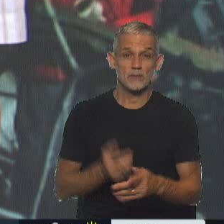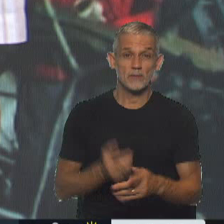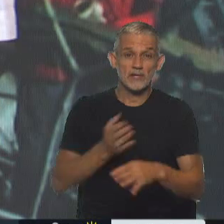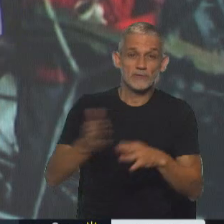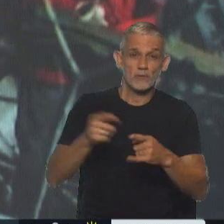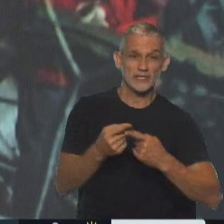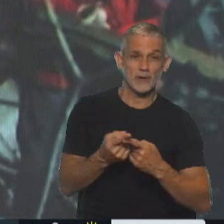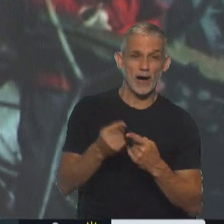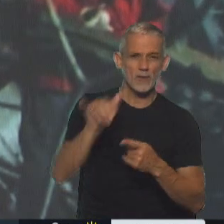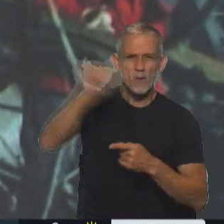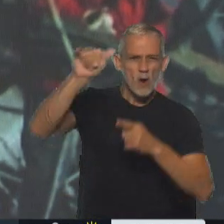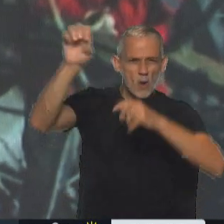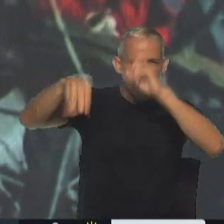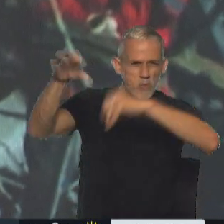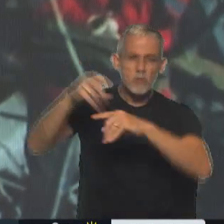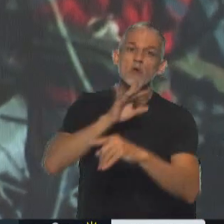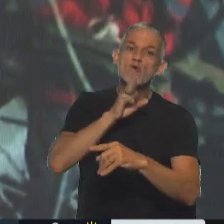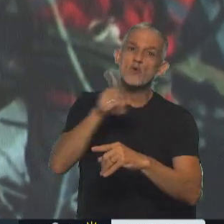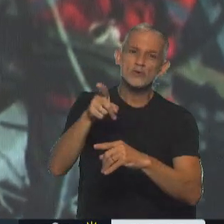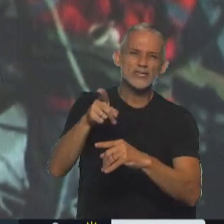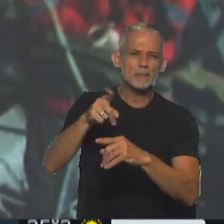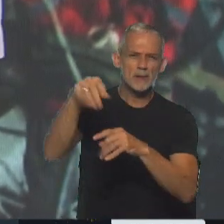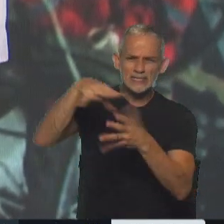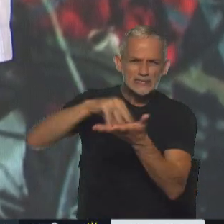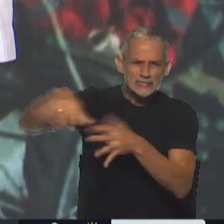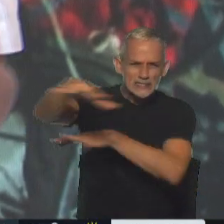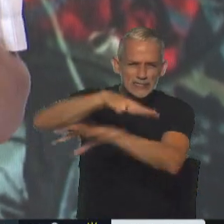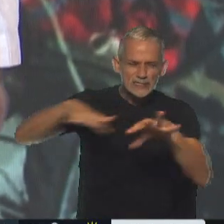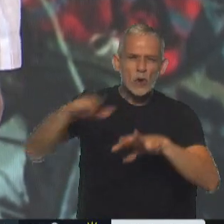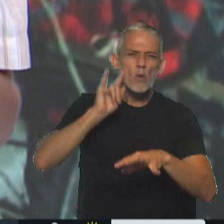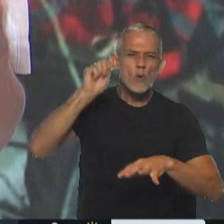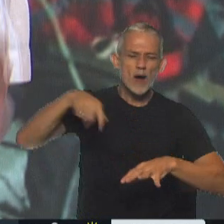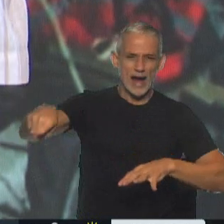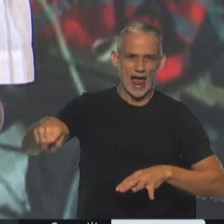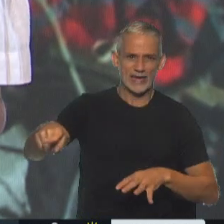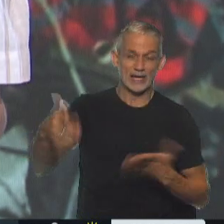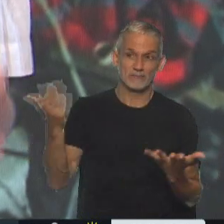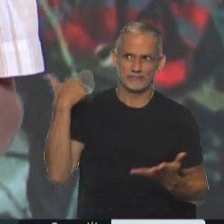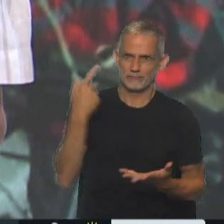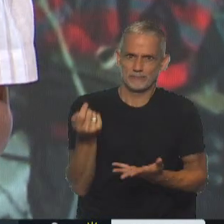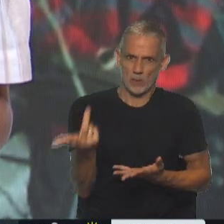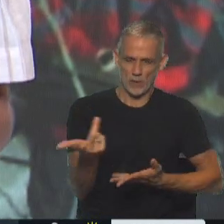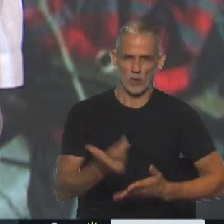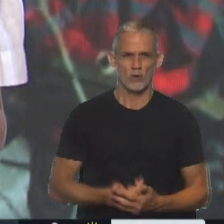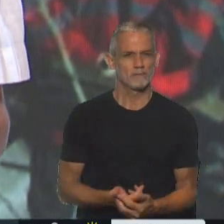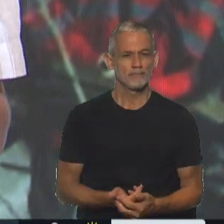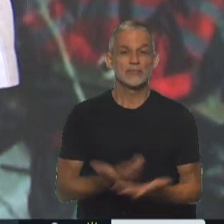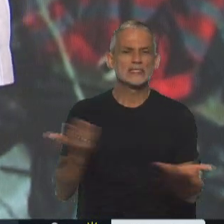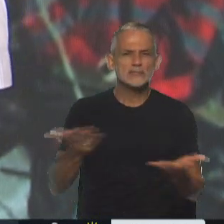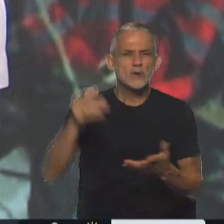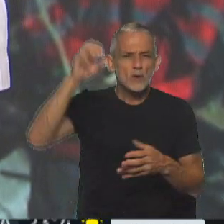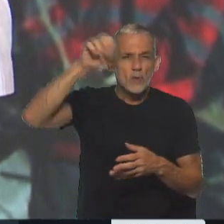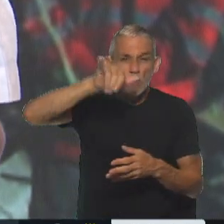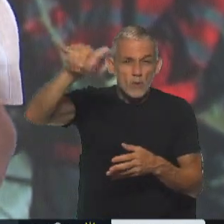produjo un bombardeo múltiple de parte de Rusia sobre territorios ucranianos durante las últimas horas. Hablamos de